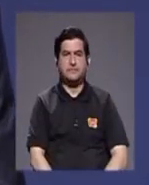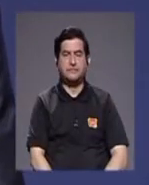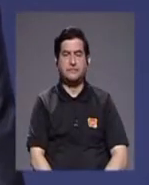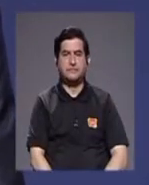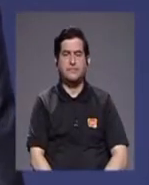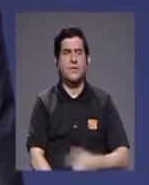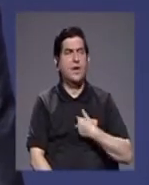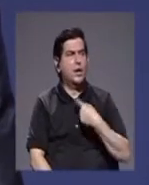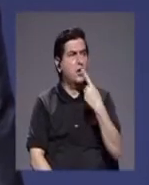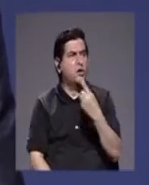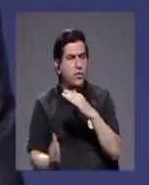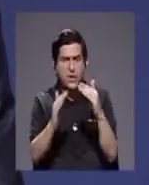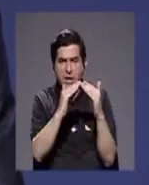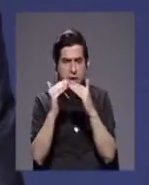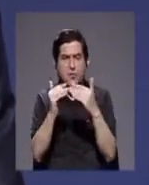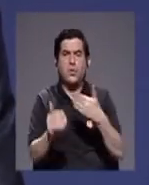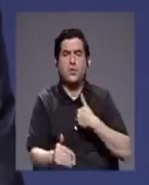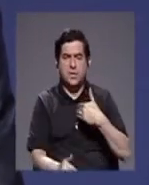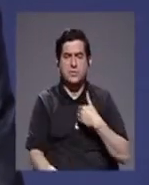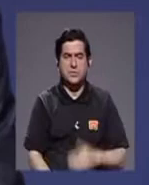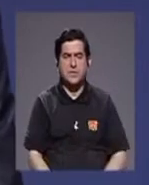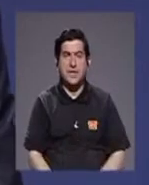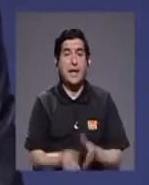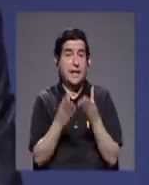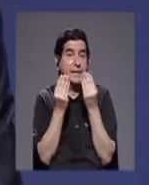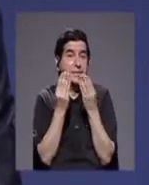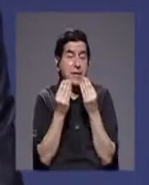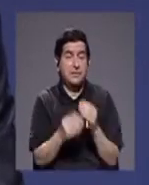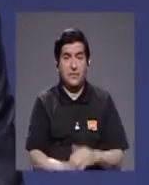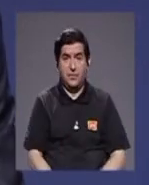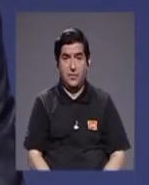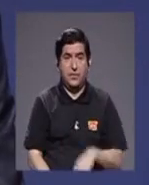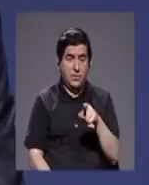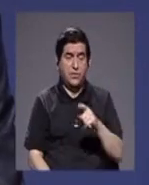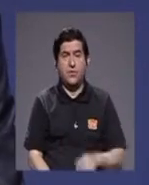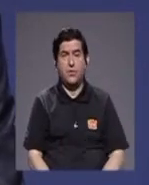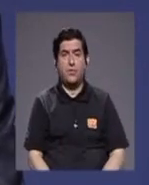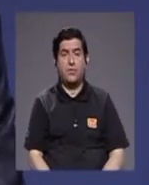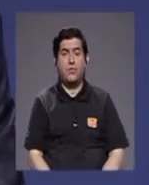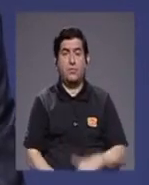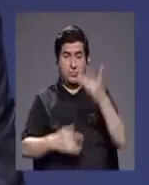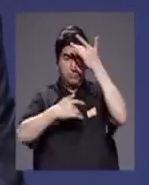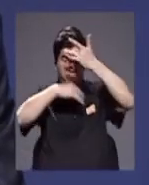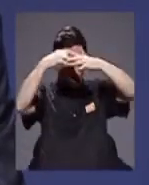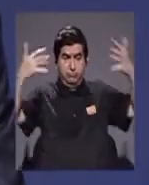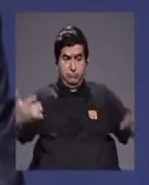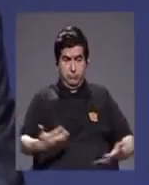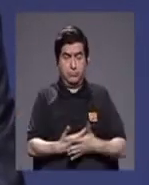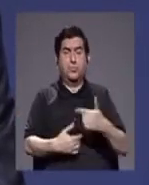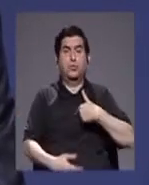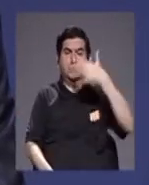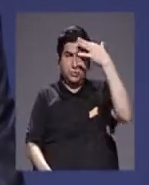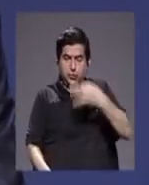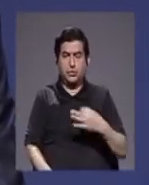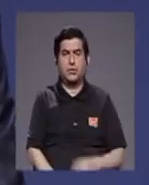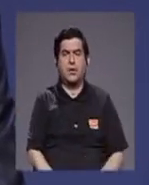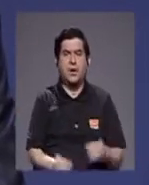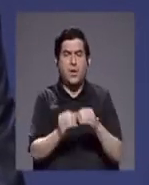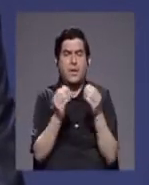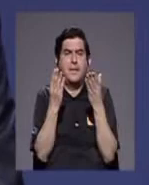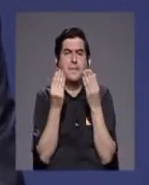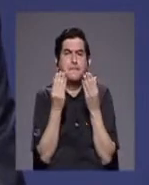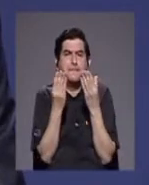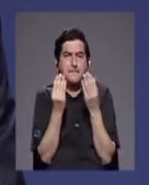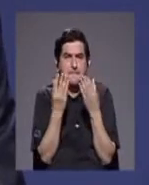Y yo diría que la población tiene un grado de miedo, estamos asustados con esta pandemia. Bueno, Yo creo que deberíamos estar más